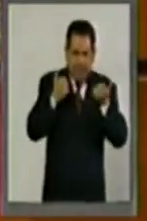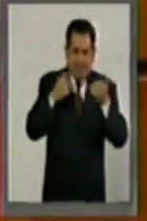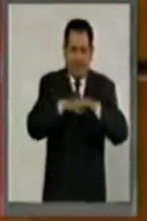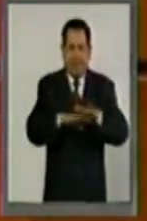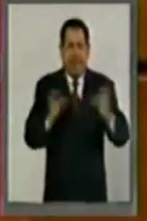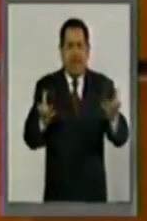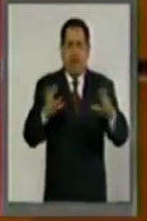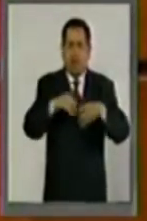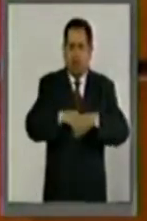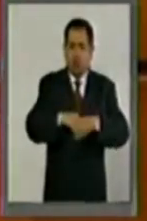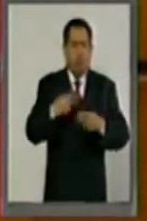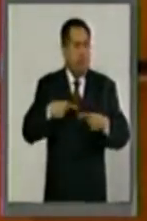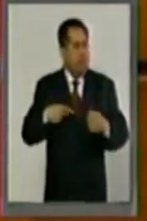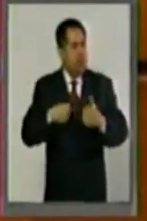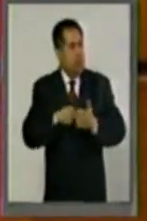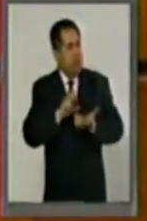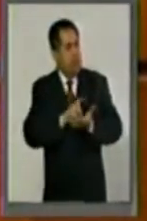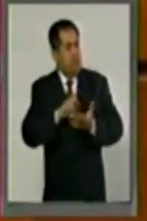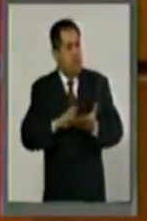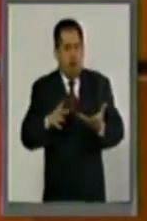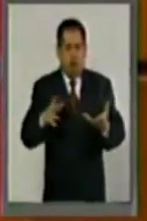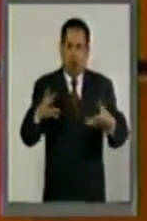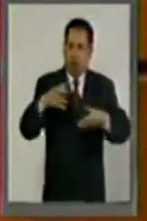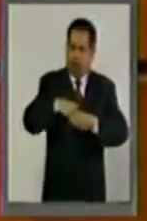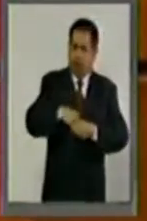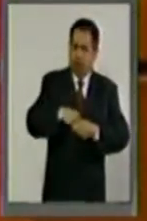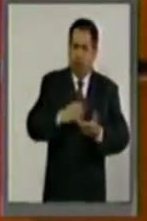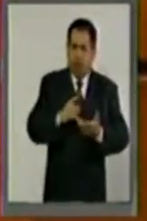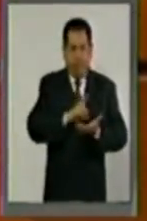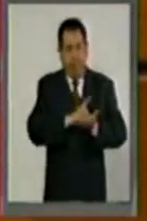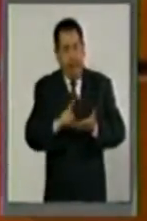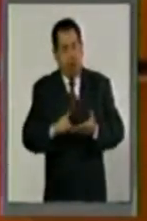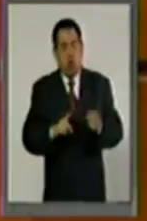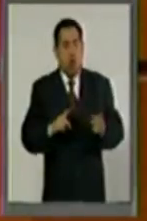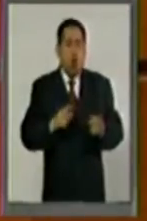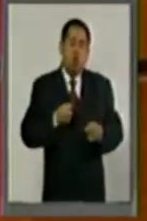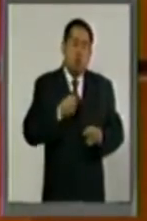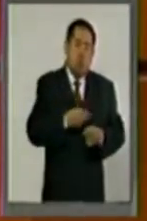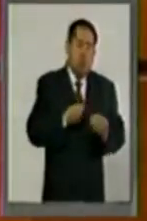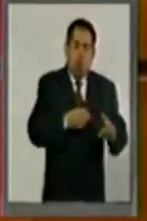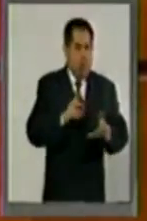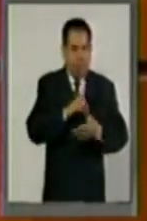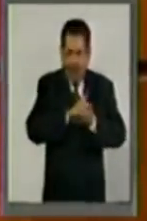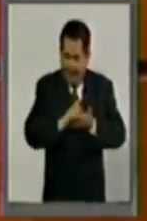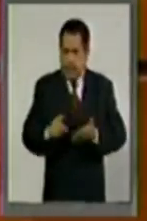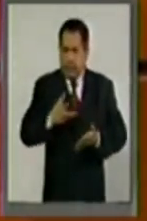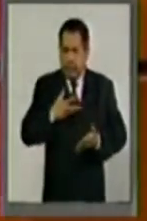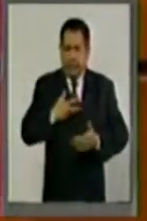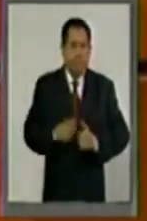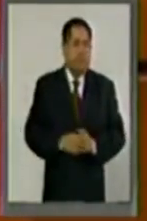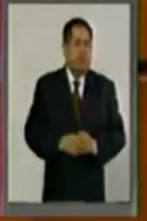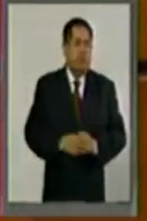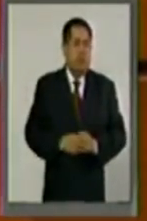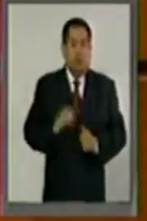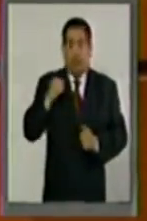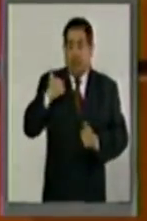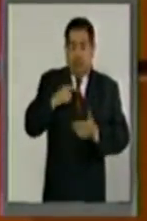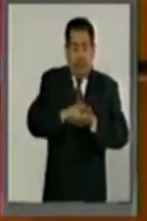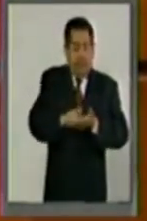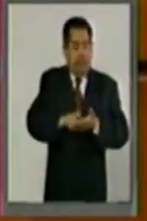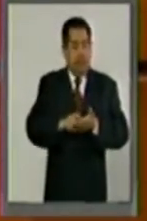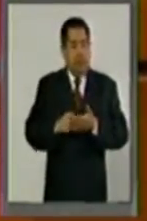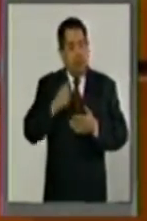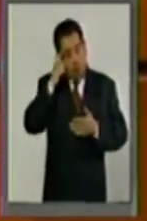con discapacidad como una cuestión de derechos y no como un privilegio. En el último decenio, el avance de las